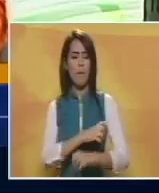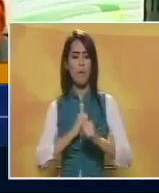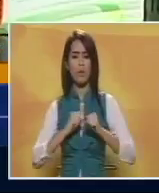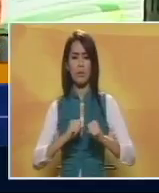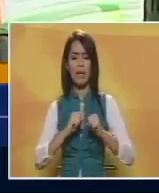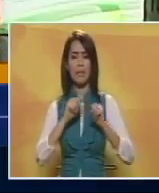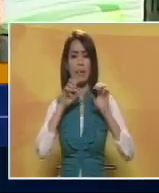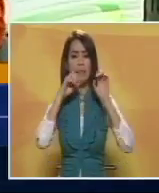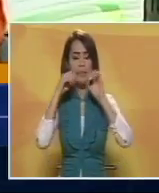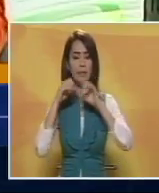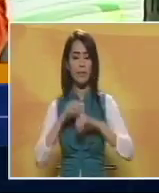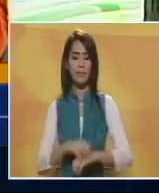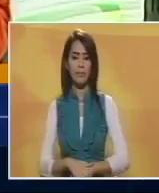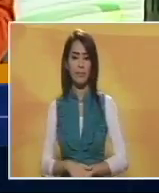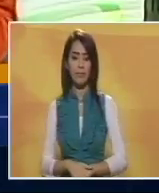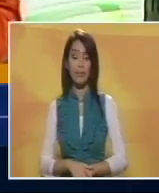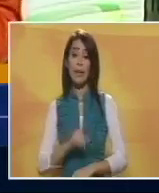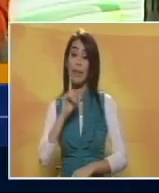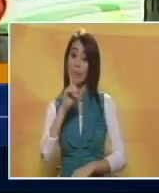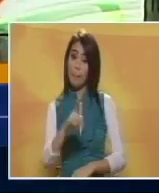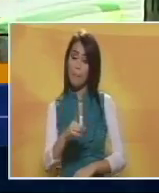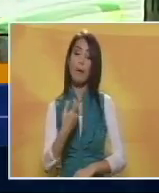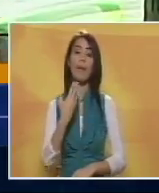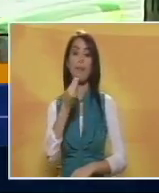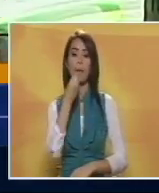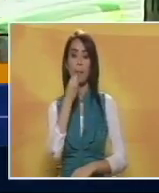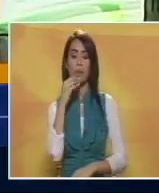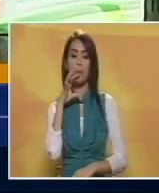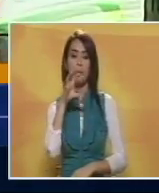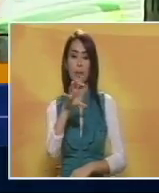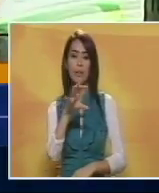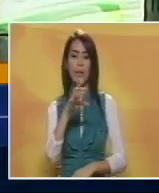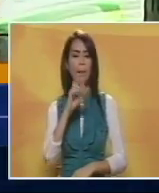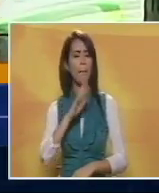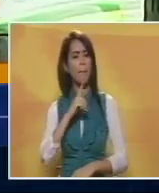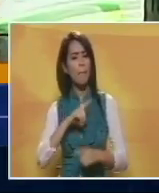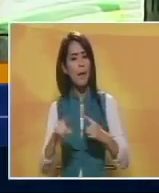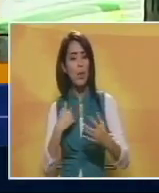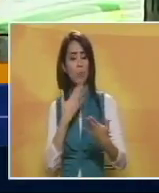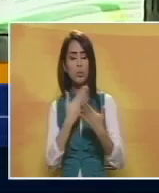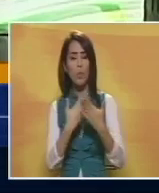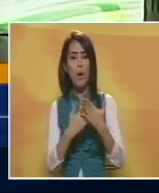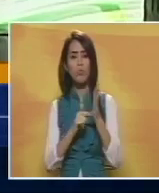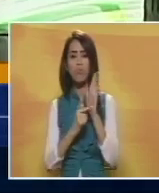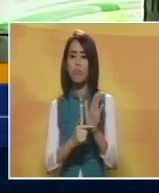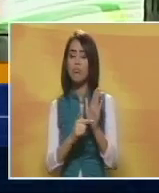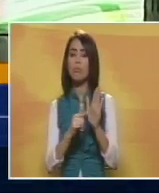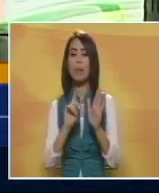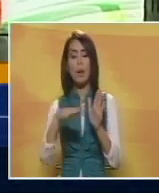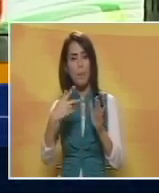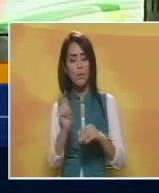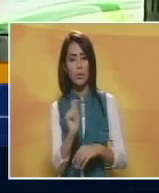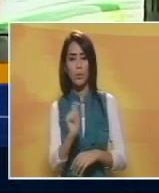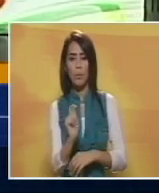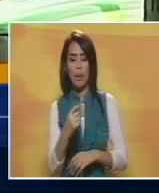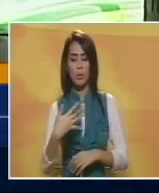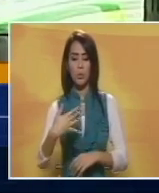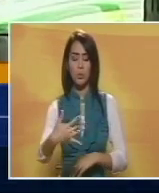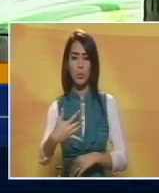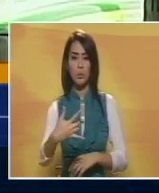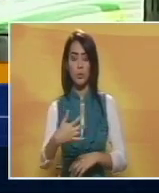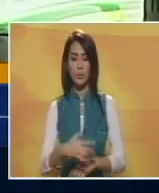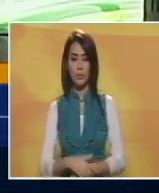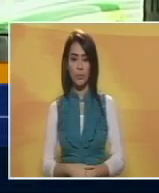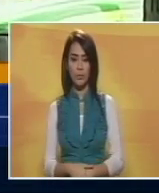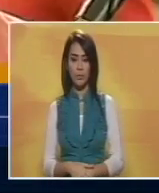maíz y productora de alimentos para el país. Pero la oferta fundamental que yo le hago, en los próximos meses voy a convertir